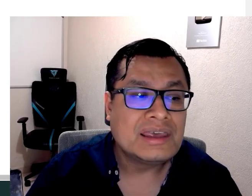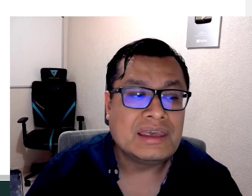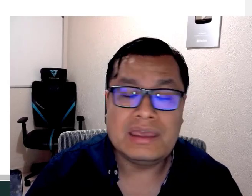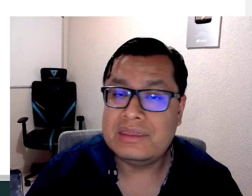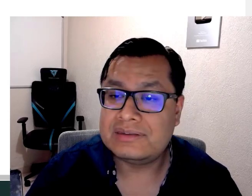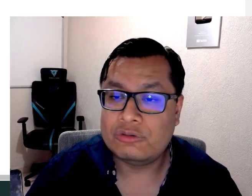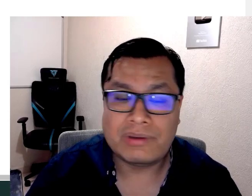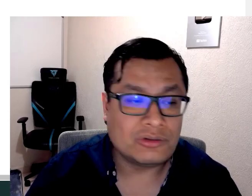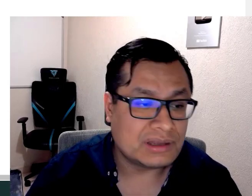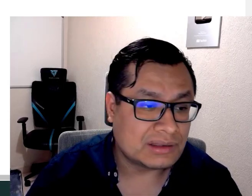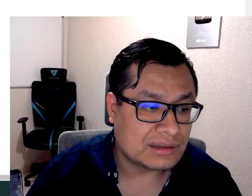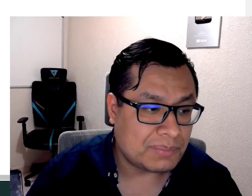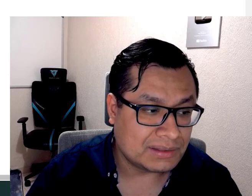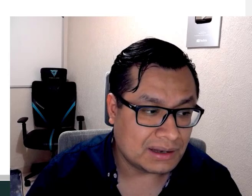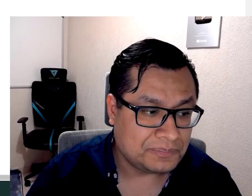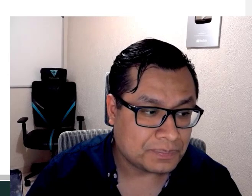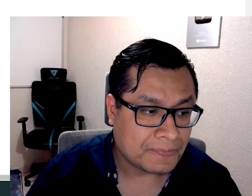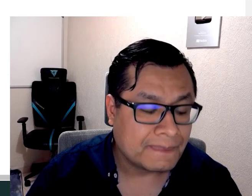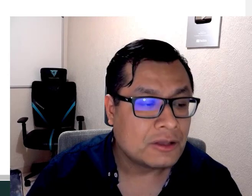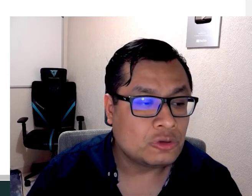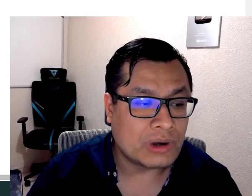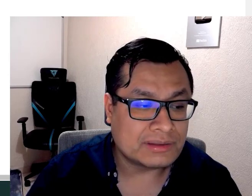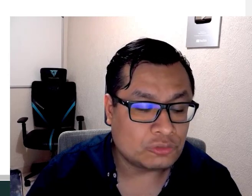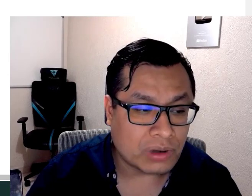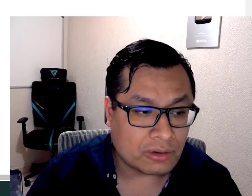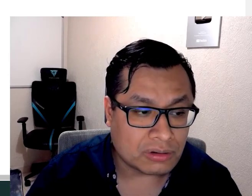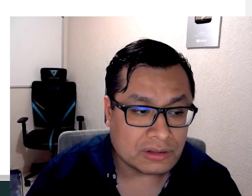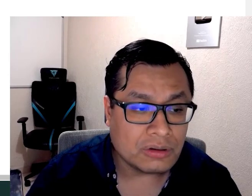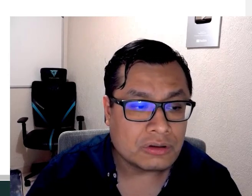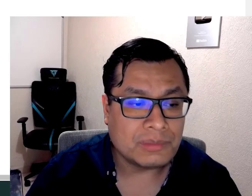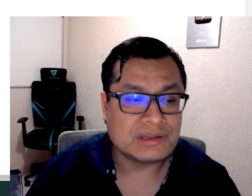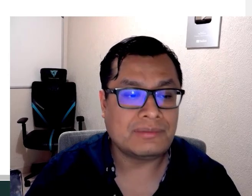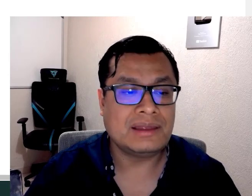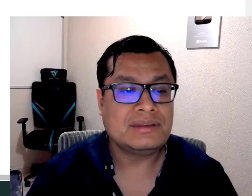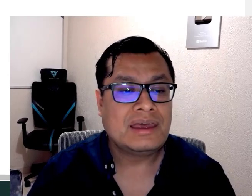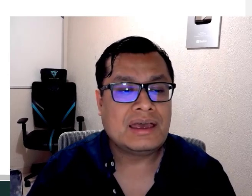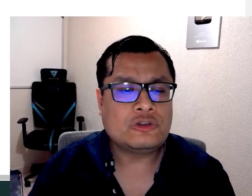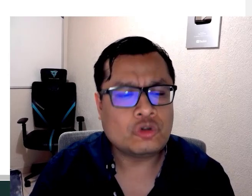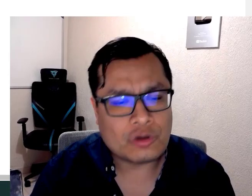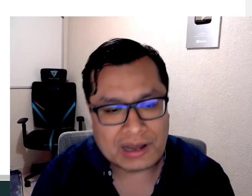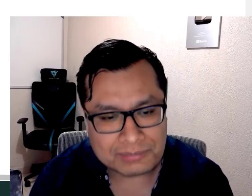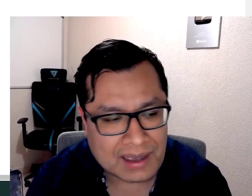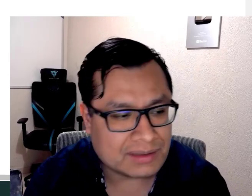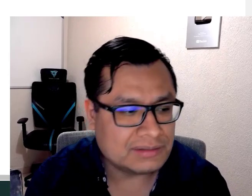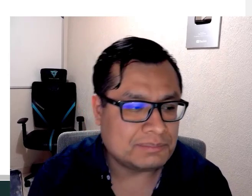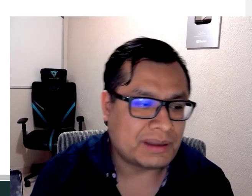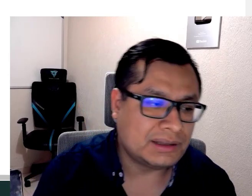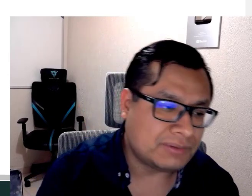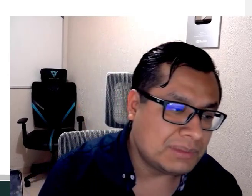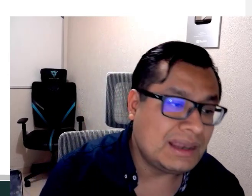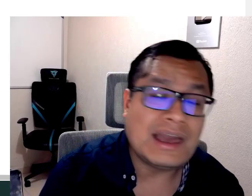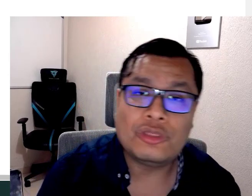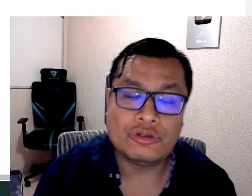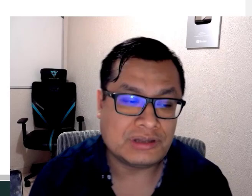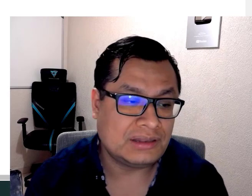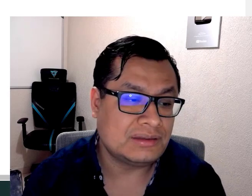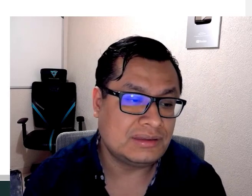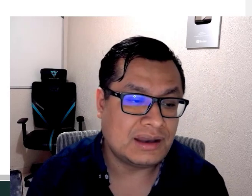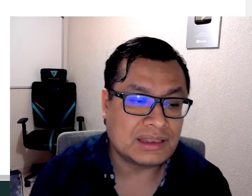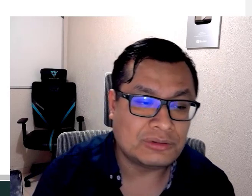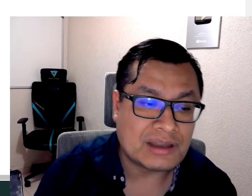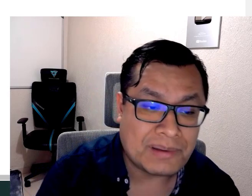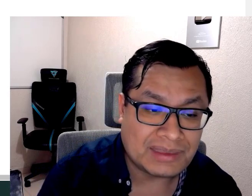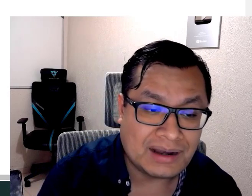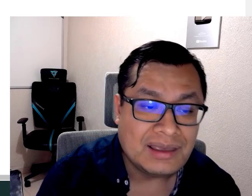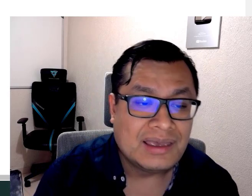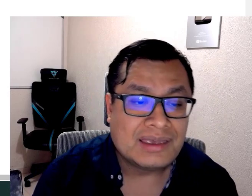alumnos y 19 docentes del plantel durante su recorrido gómez álvarez escucho a las madres y padres de familia docentes y